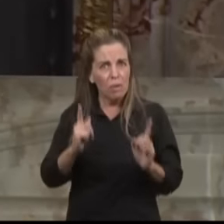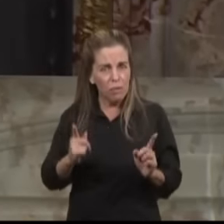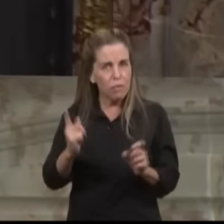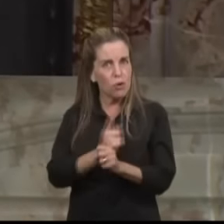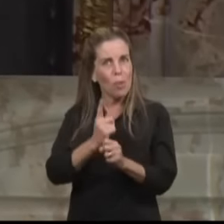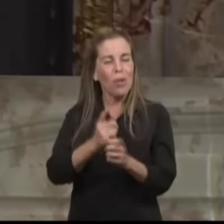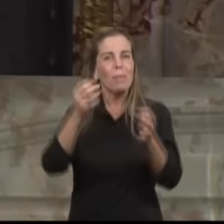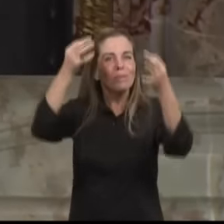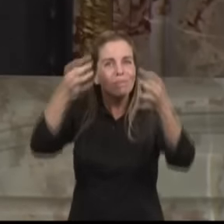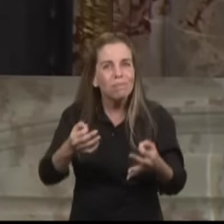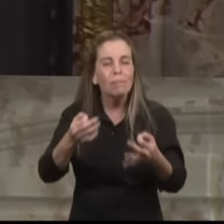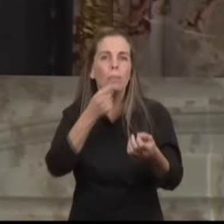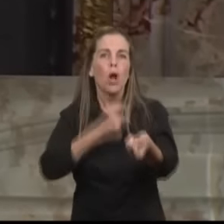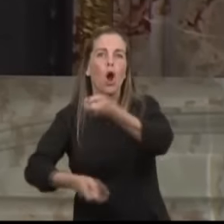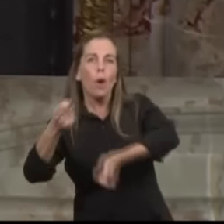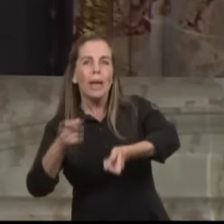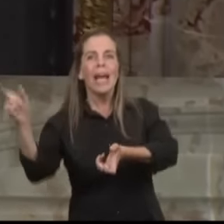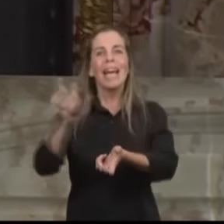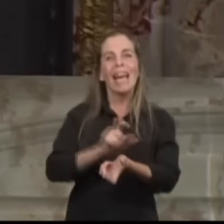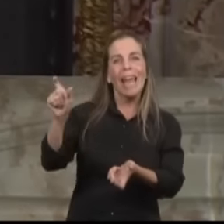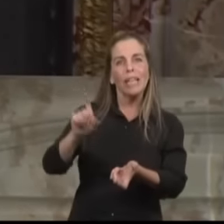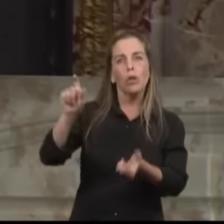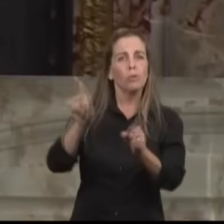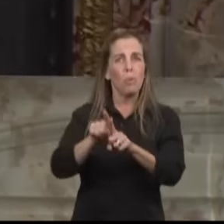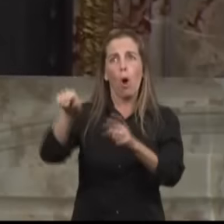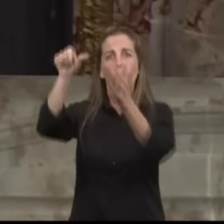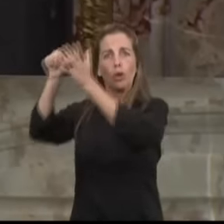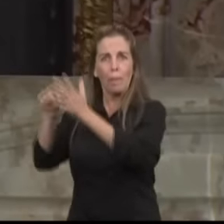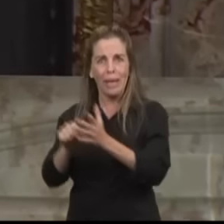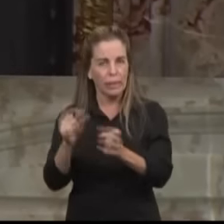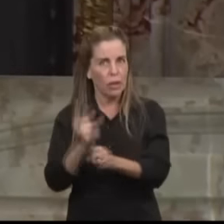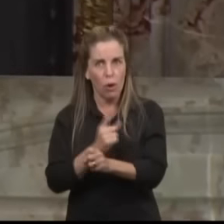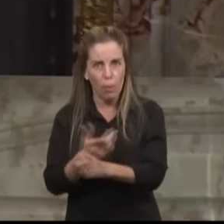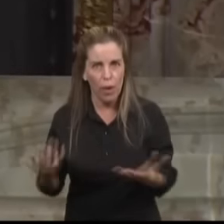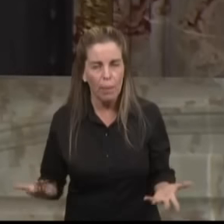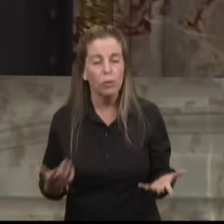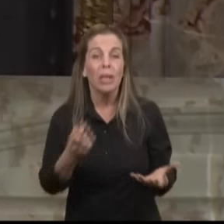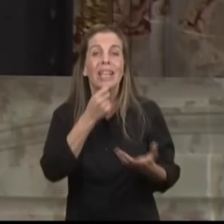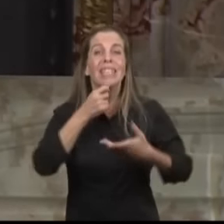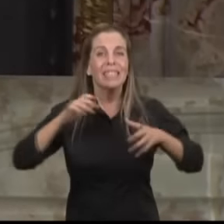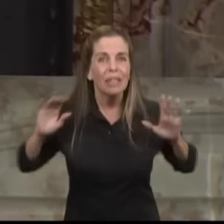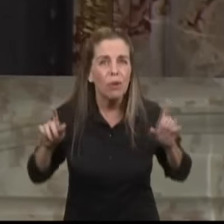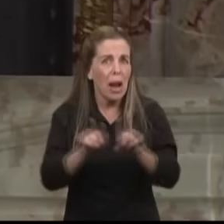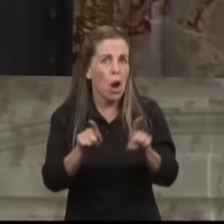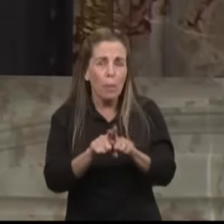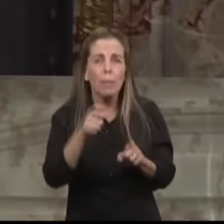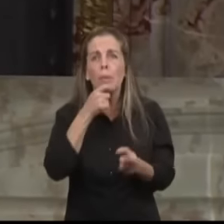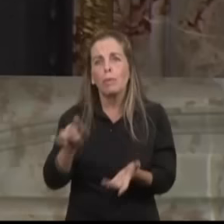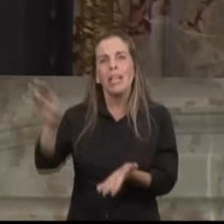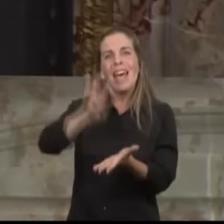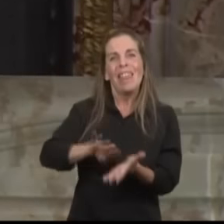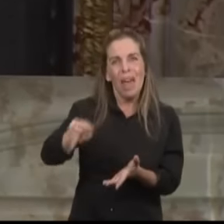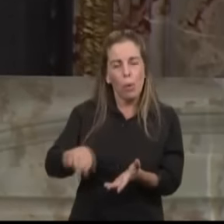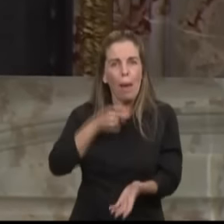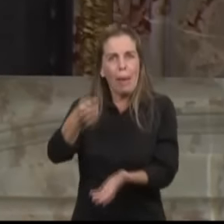mercados internacionales de crédito. Por eso, nos sería virtualmente imposible tomar deuda para financiar los gastos corrientes que el